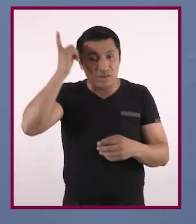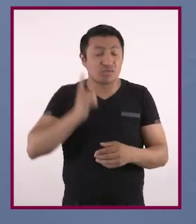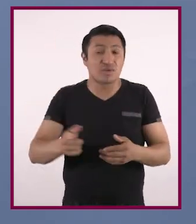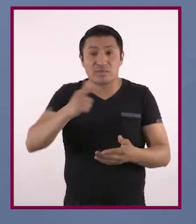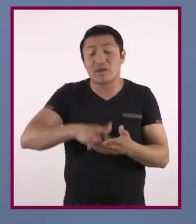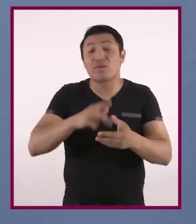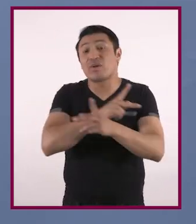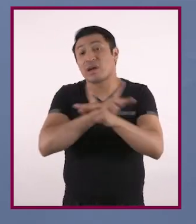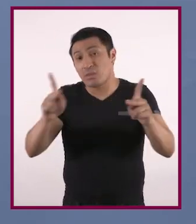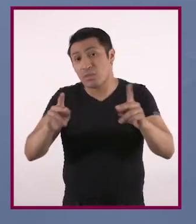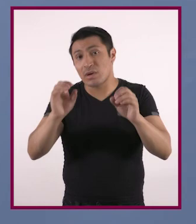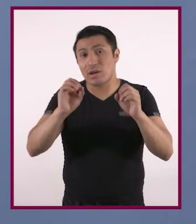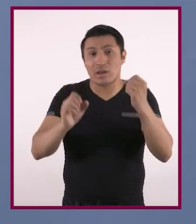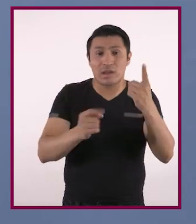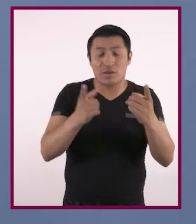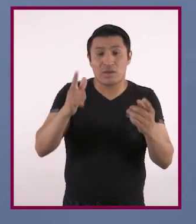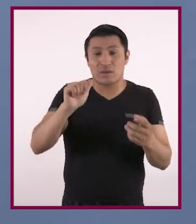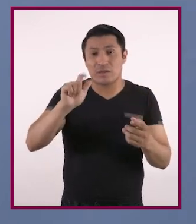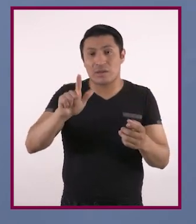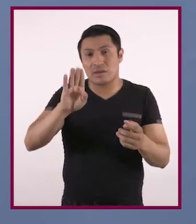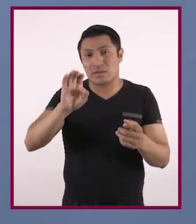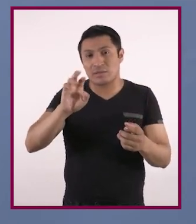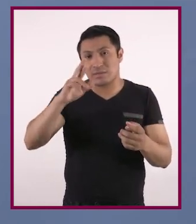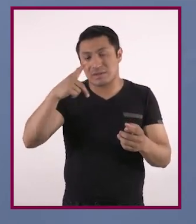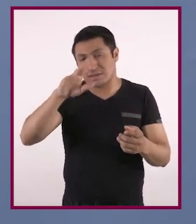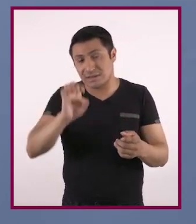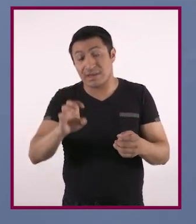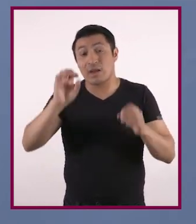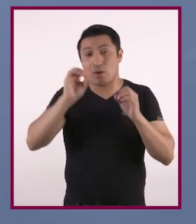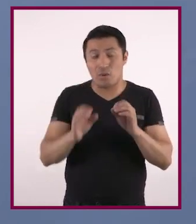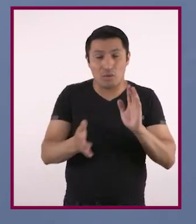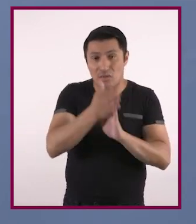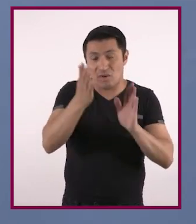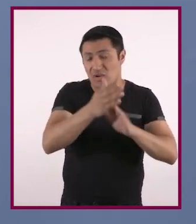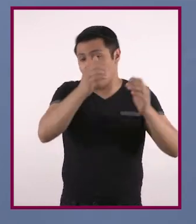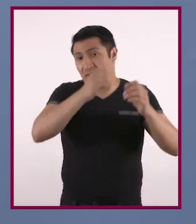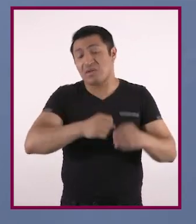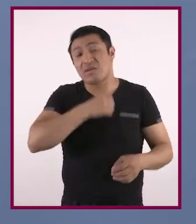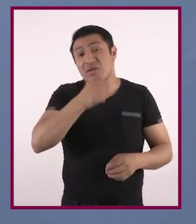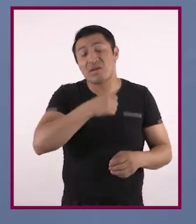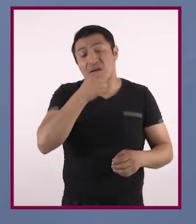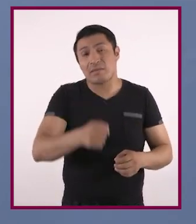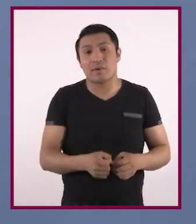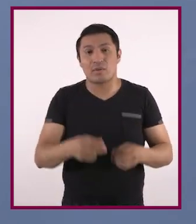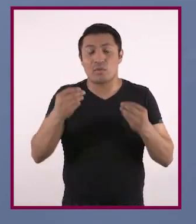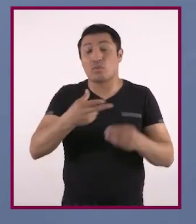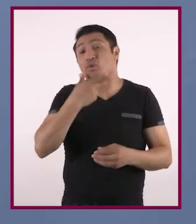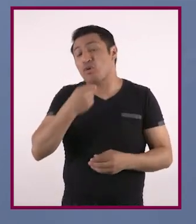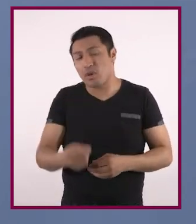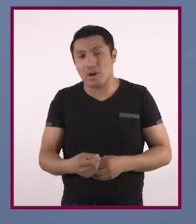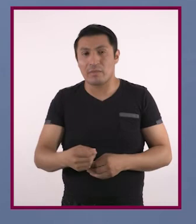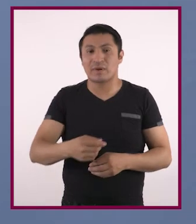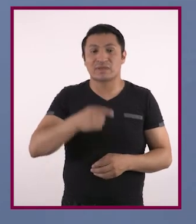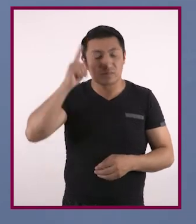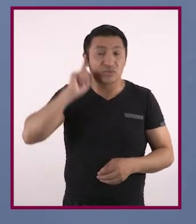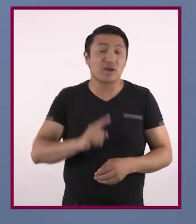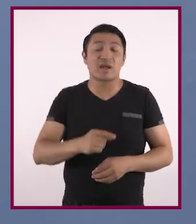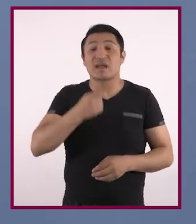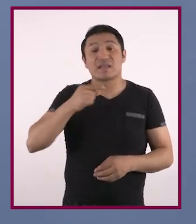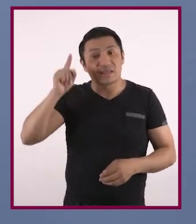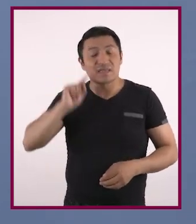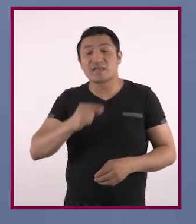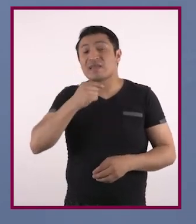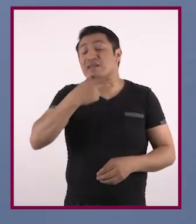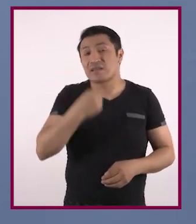espacios públicos, otras en albergues o en construcciones rudimentarias. Muchos son hombres, pero también hay mujeres, niñas,